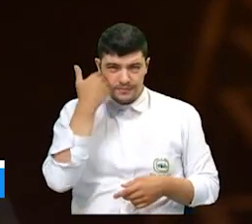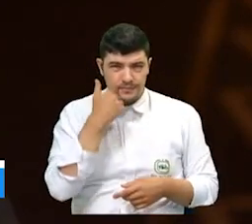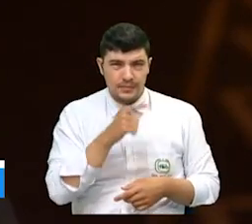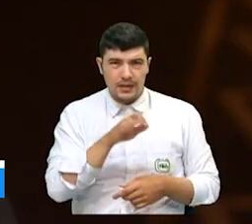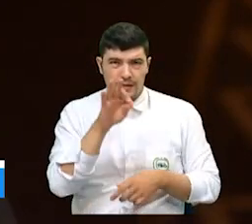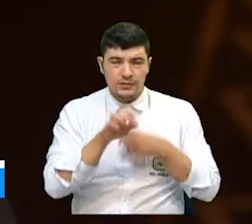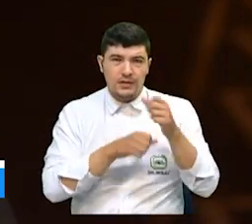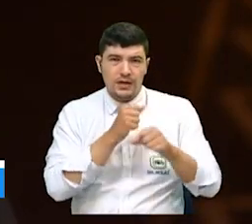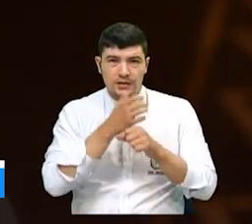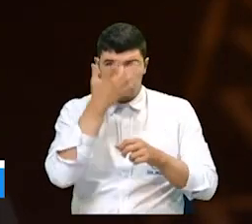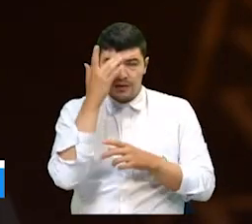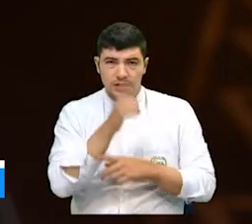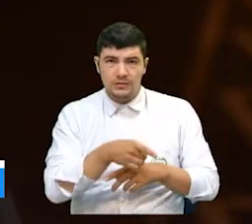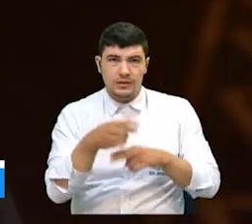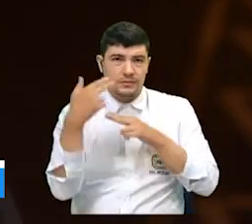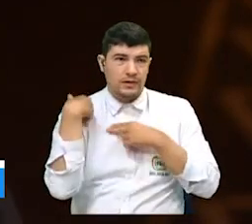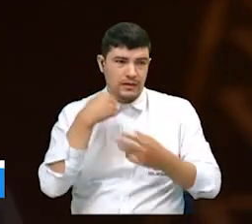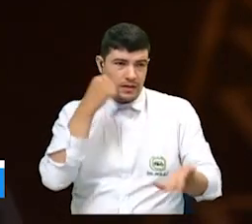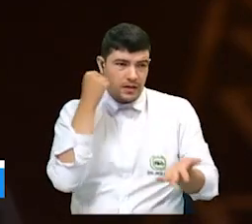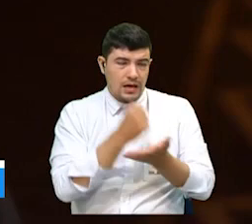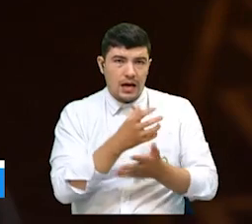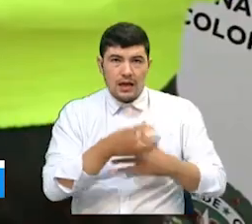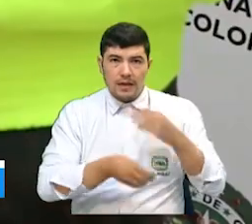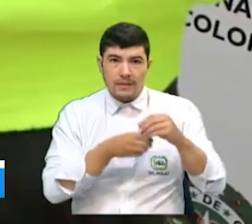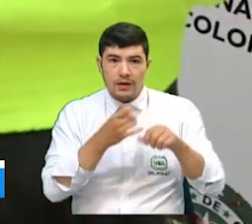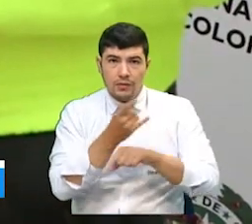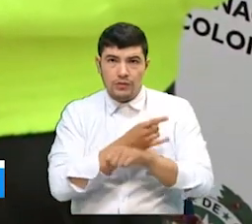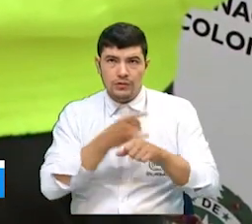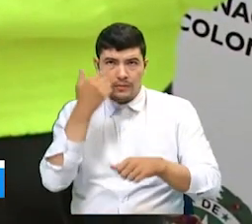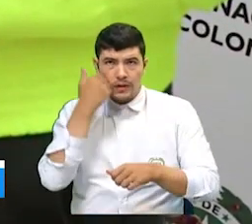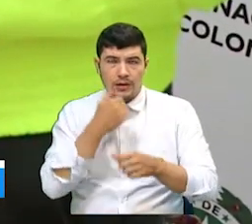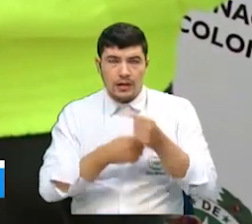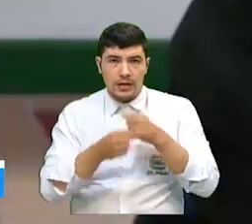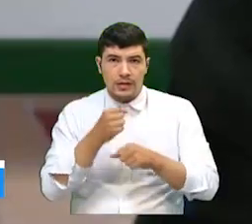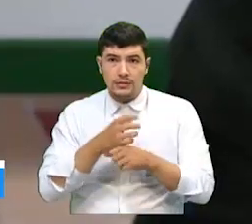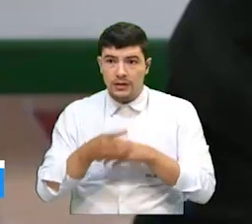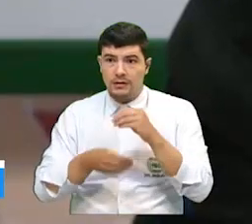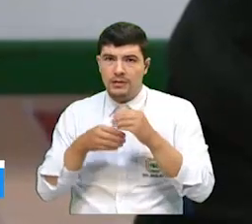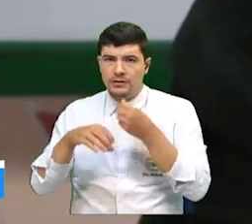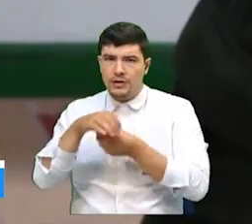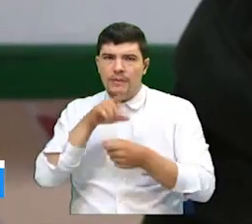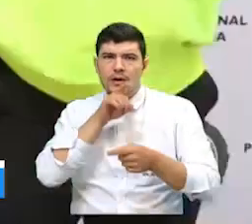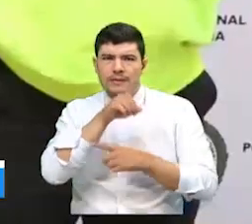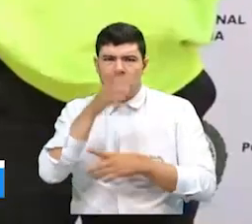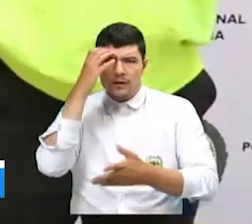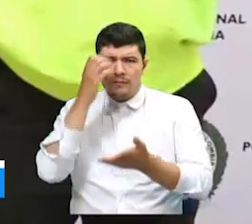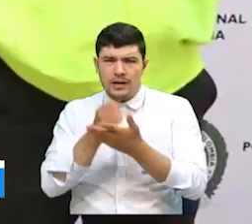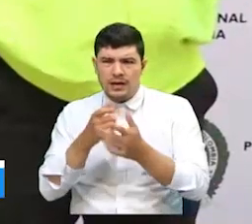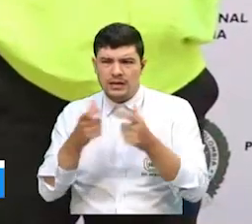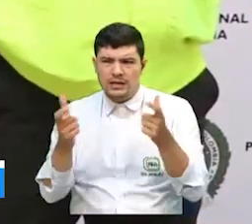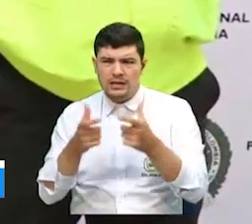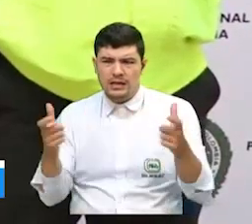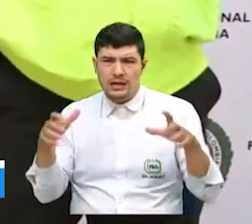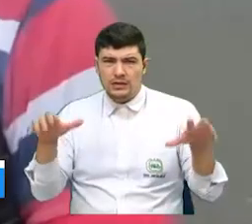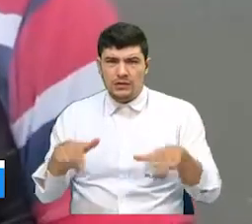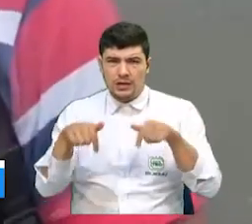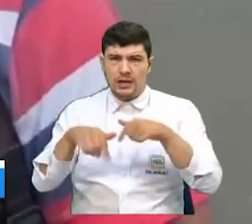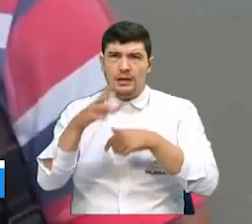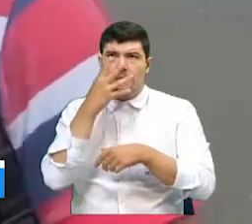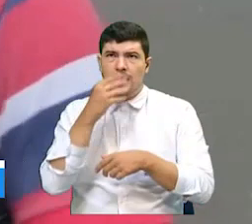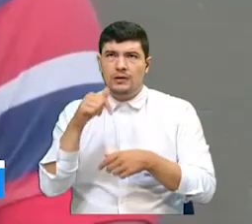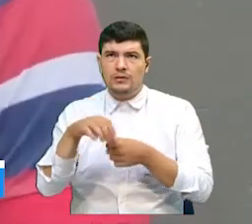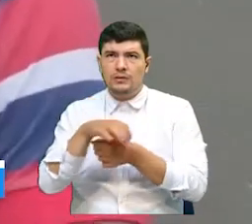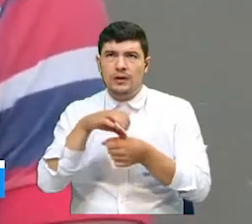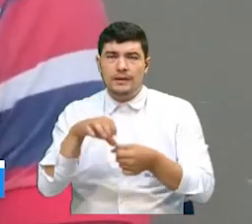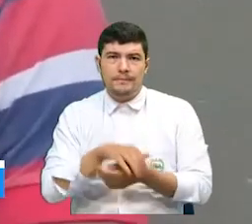de homicidio agravado y uso de menores para la comisión del delito. Por su parte, los bumangueses se manifestaron frente al aumento de estos delitos en la ciudad. De